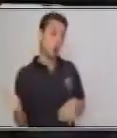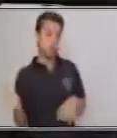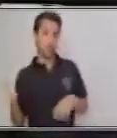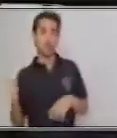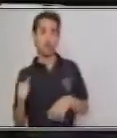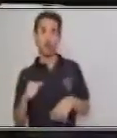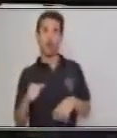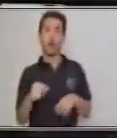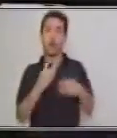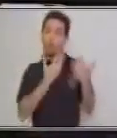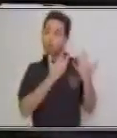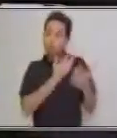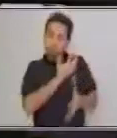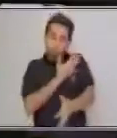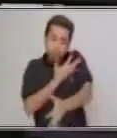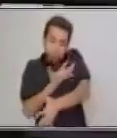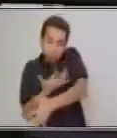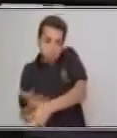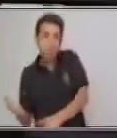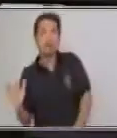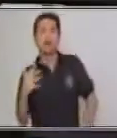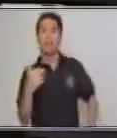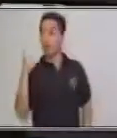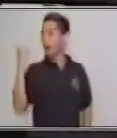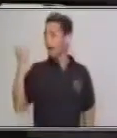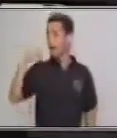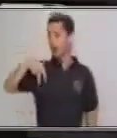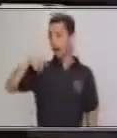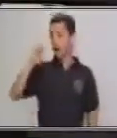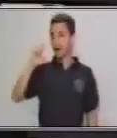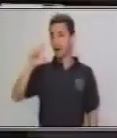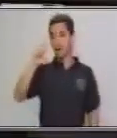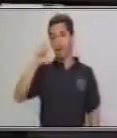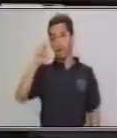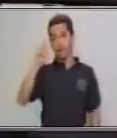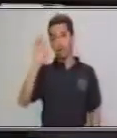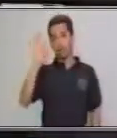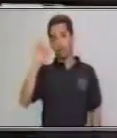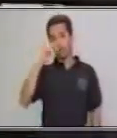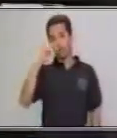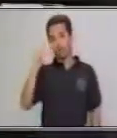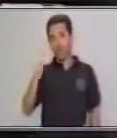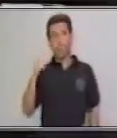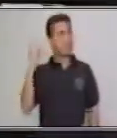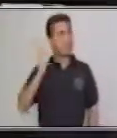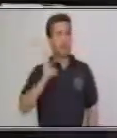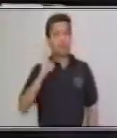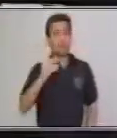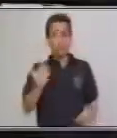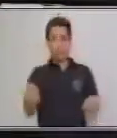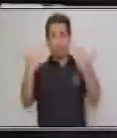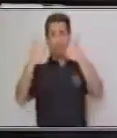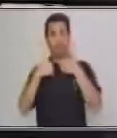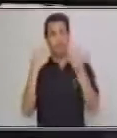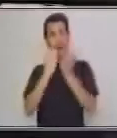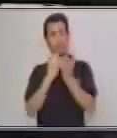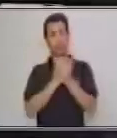las anécdotas. Siempre que llegamos a clases, ustedes quieren contar muchas historias, como por